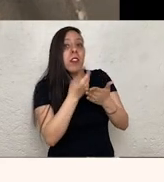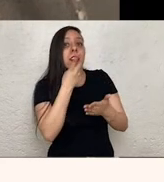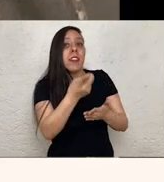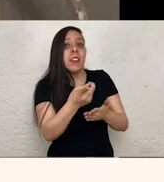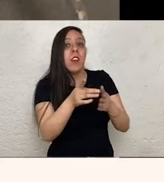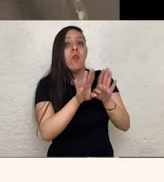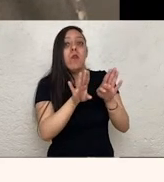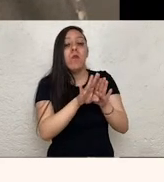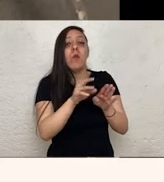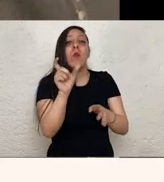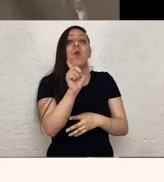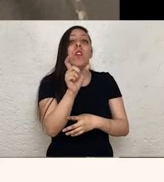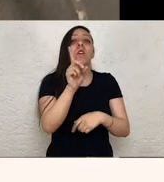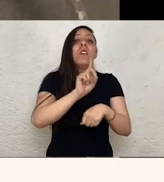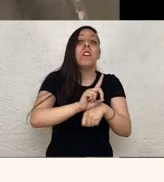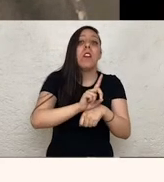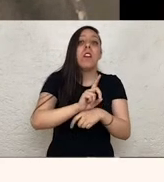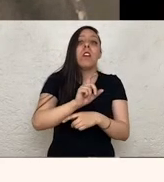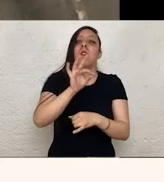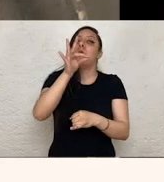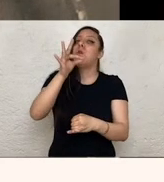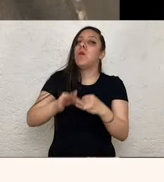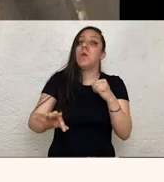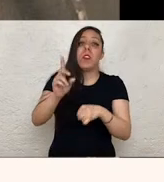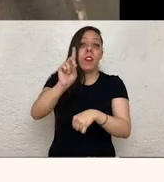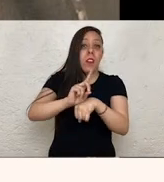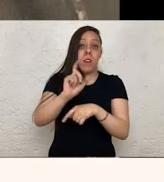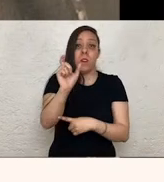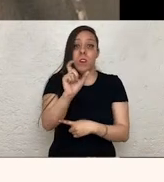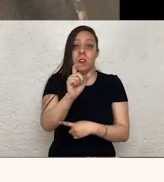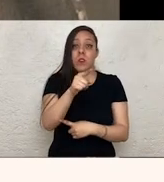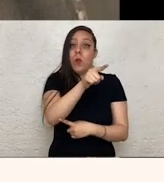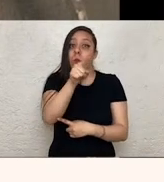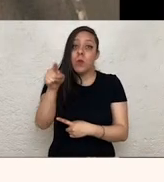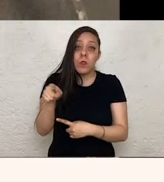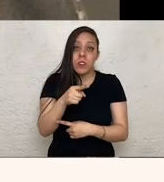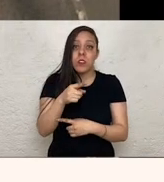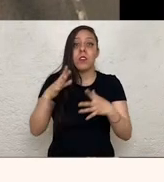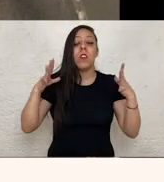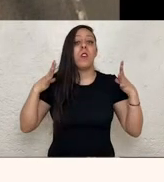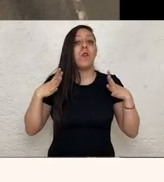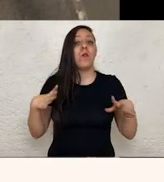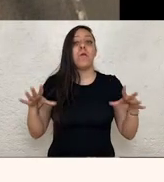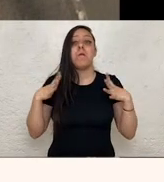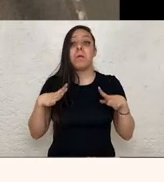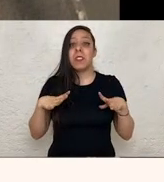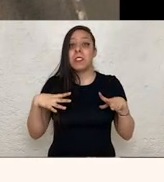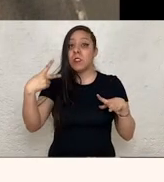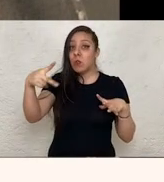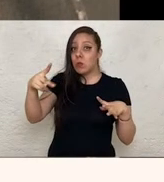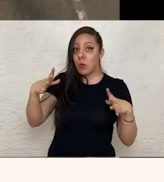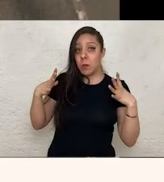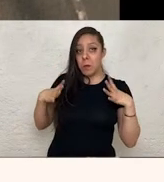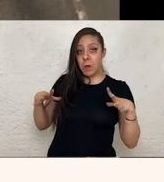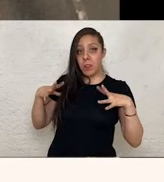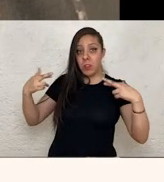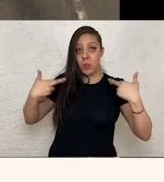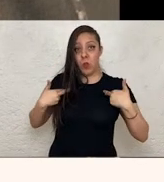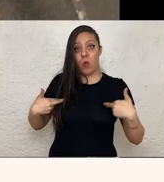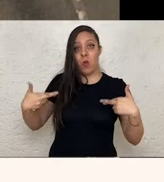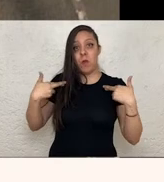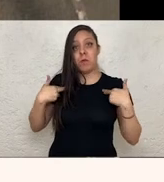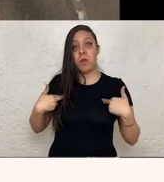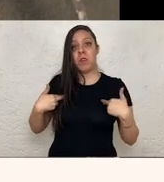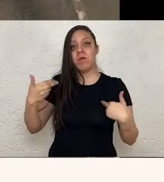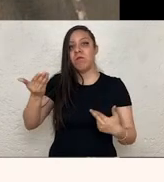fue hoy día, ese día, el último momento en que se vistieron en sus